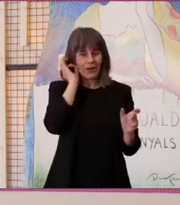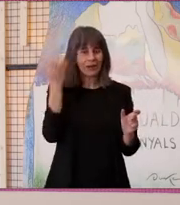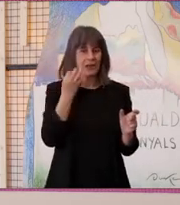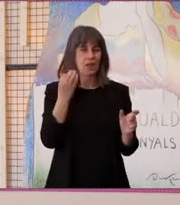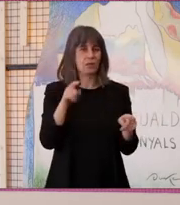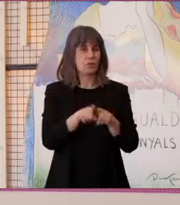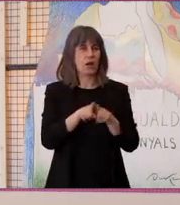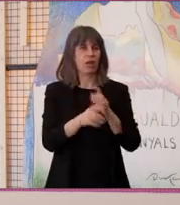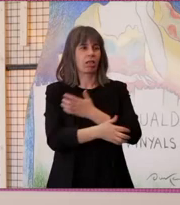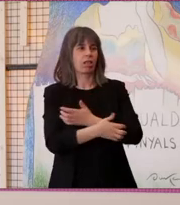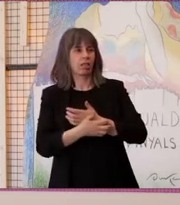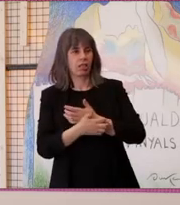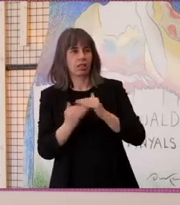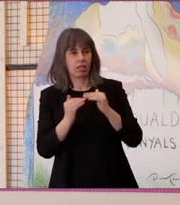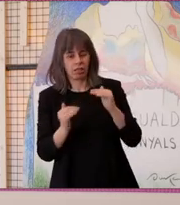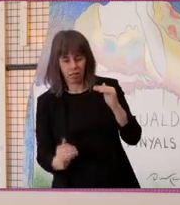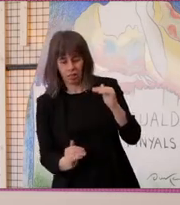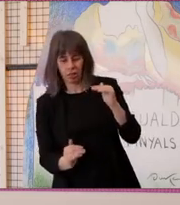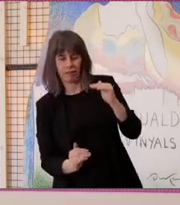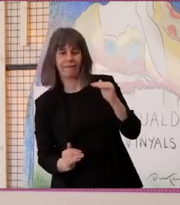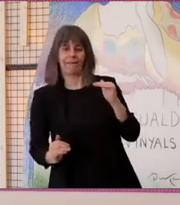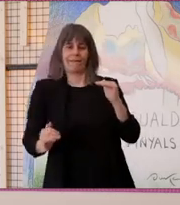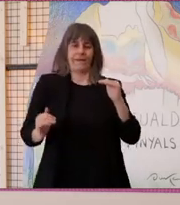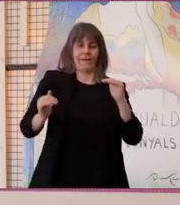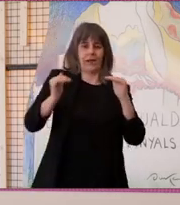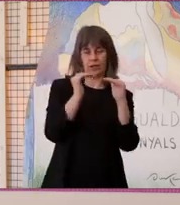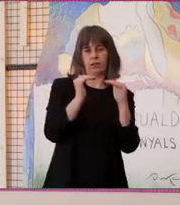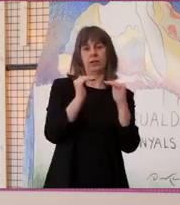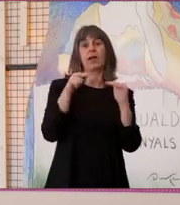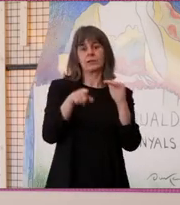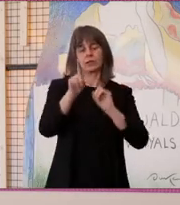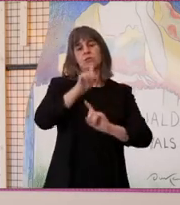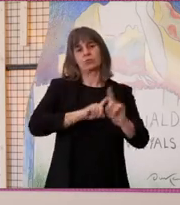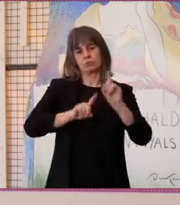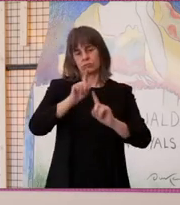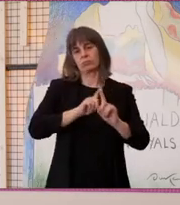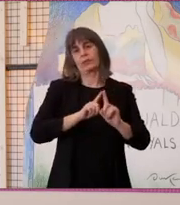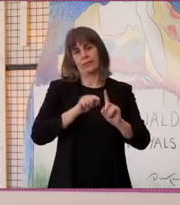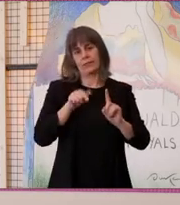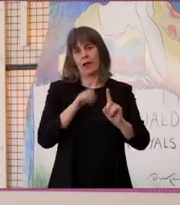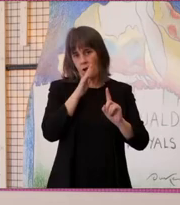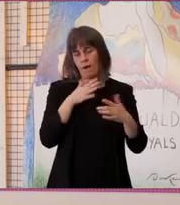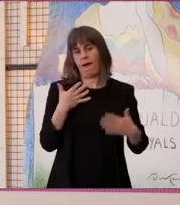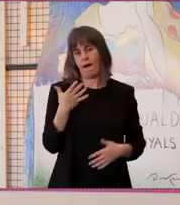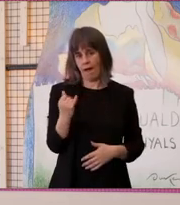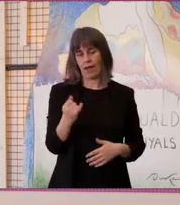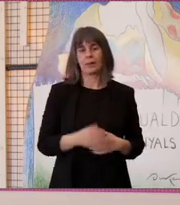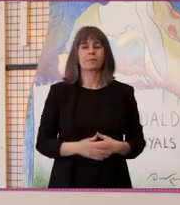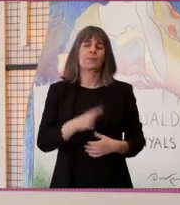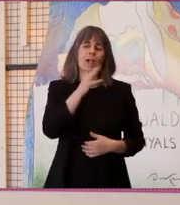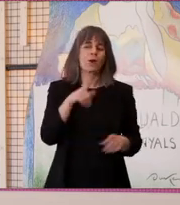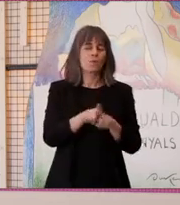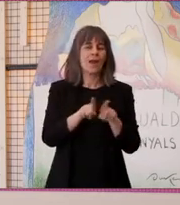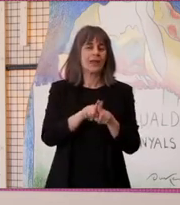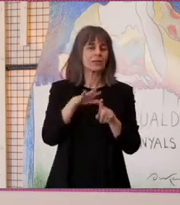del sistema económico y yo creo que ese es el momento complejo en el que estamos en los que hay demasiados intereses